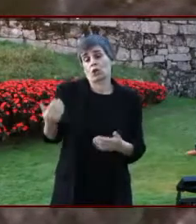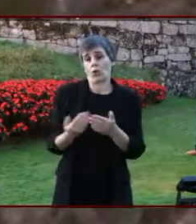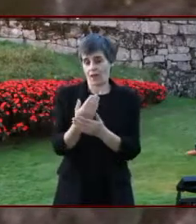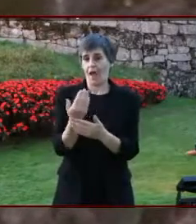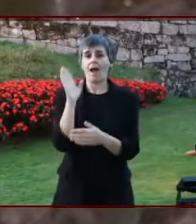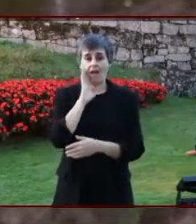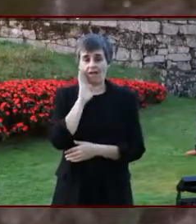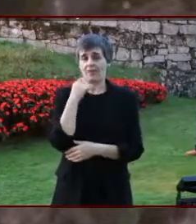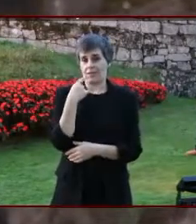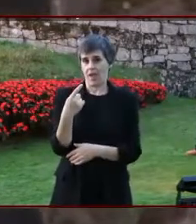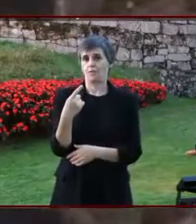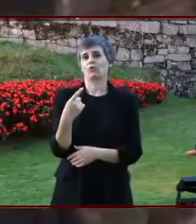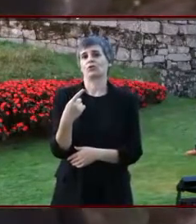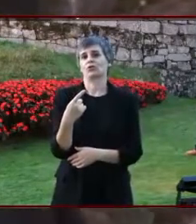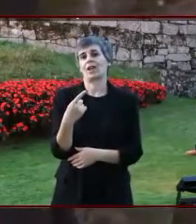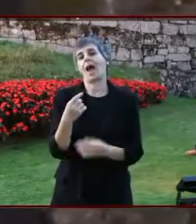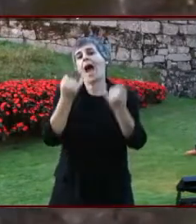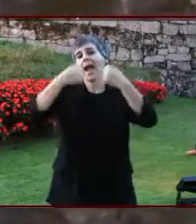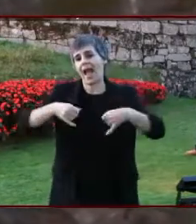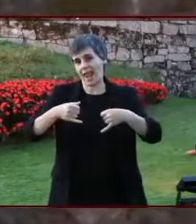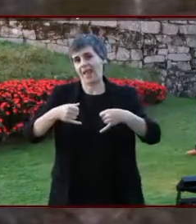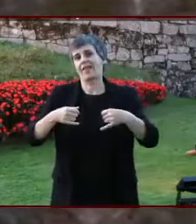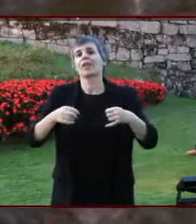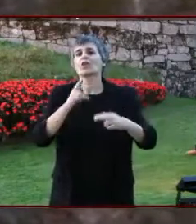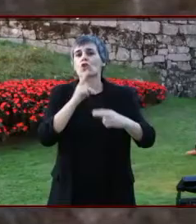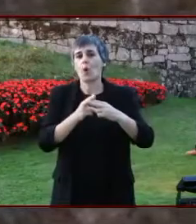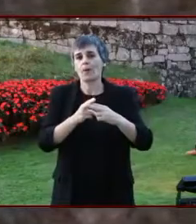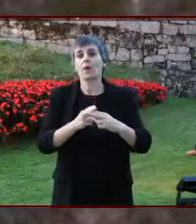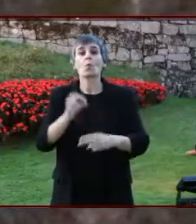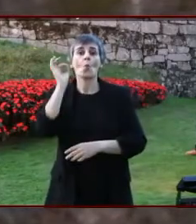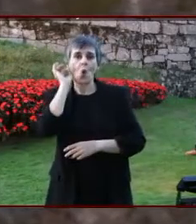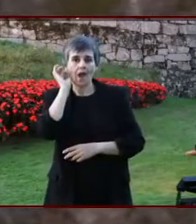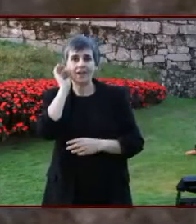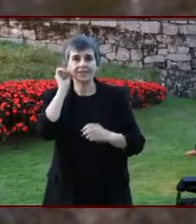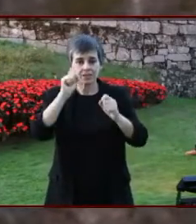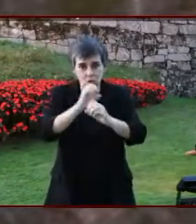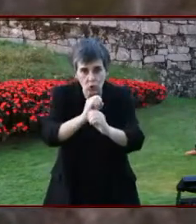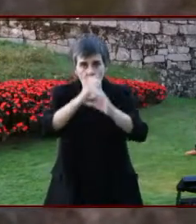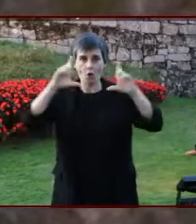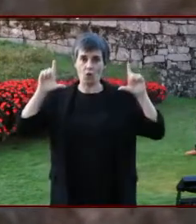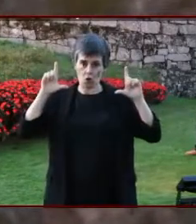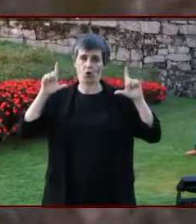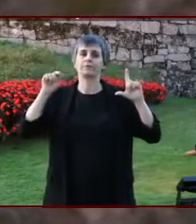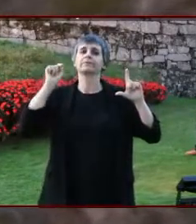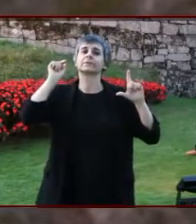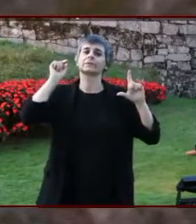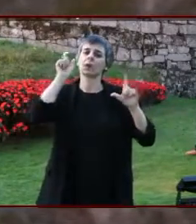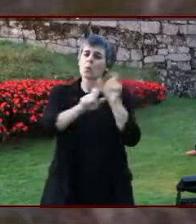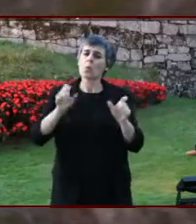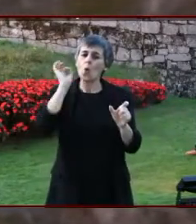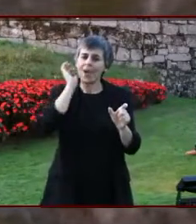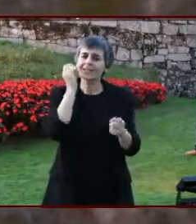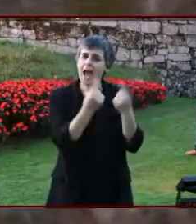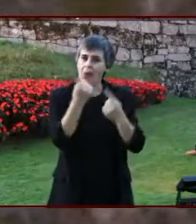premios Mulleres no Foco do Audiovisual. Hai mulleres que cando elas chegan, con elas chegan todas